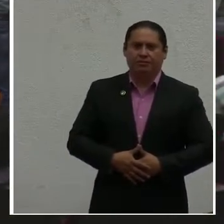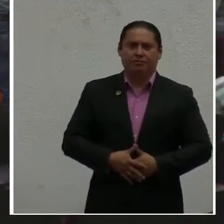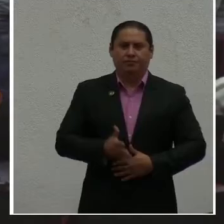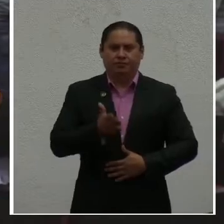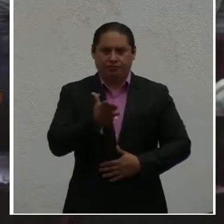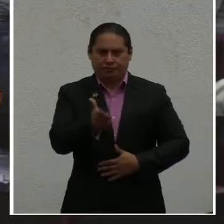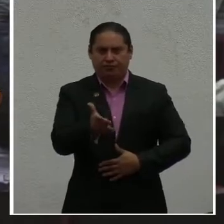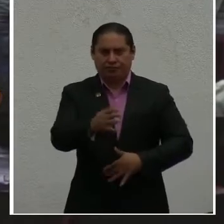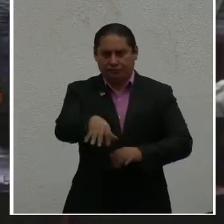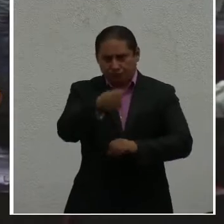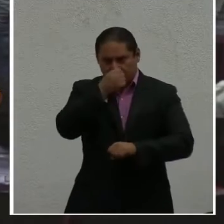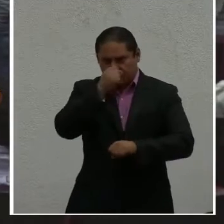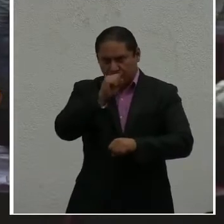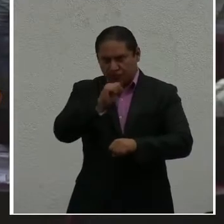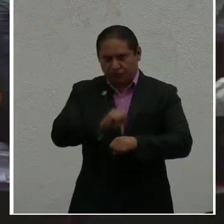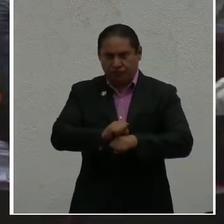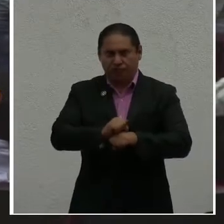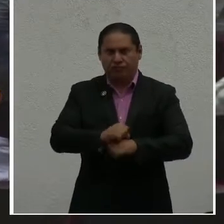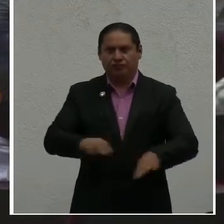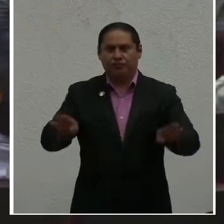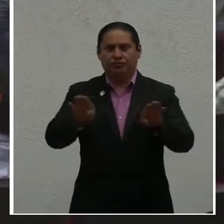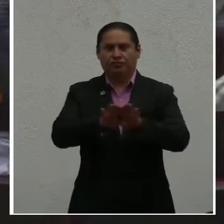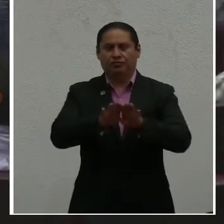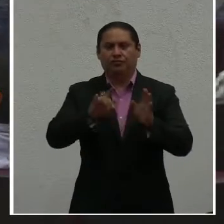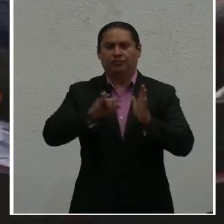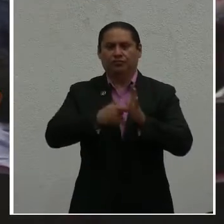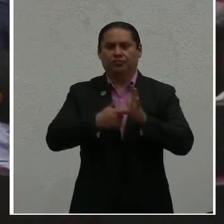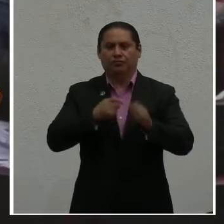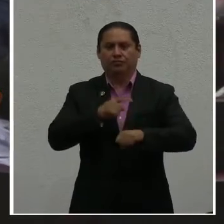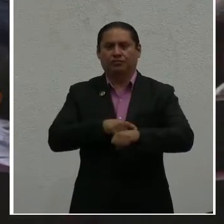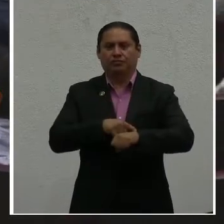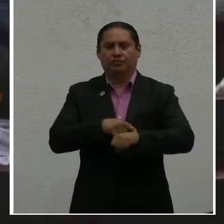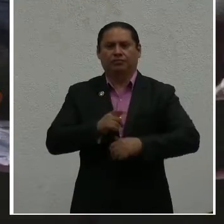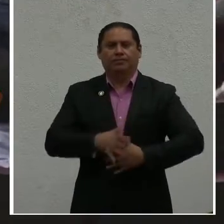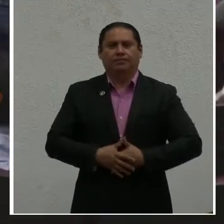Invito a la Secretaría a cierre el sistema electrónico.